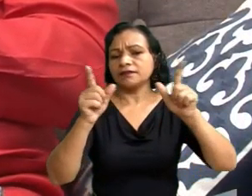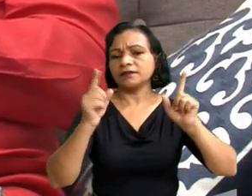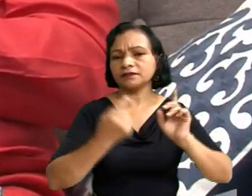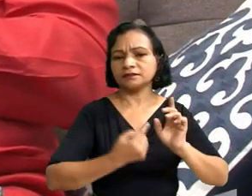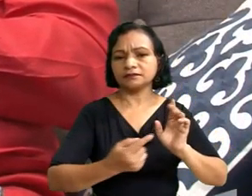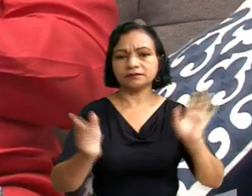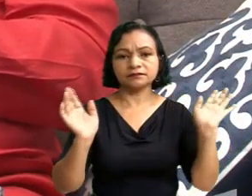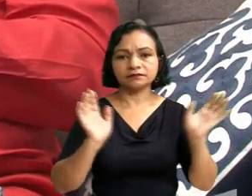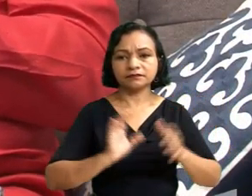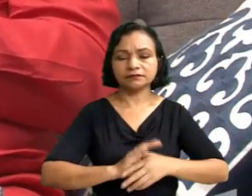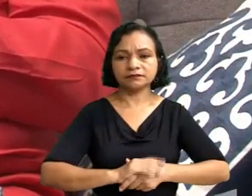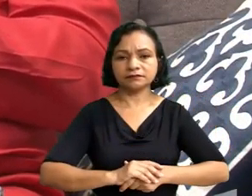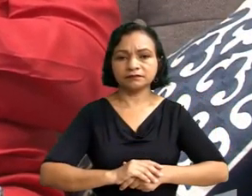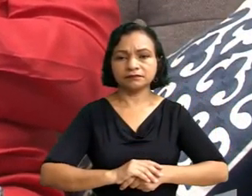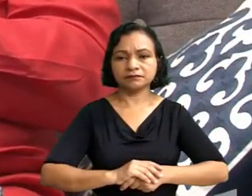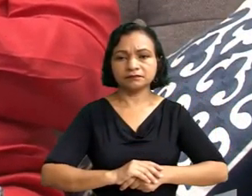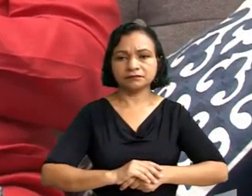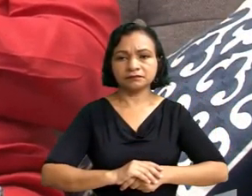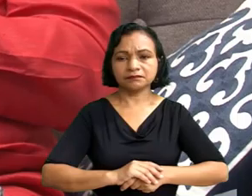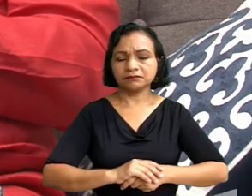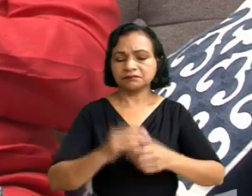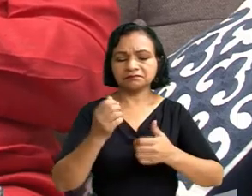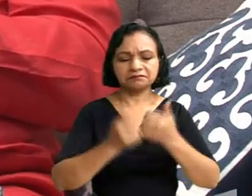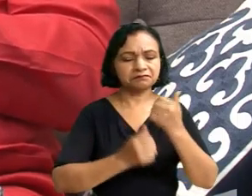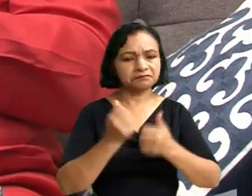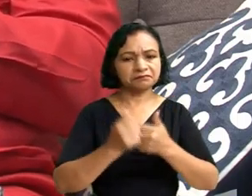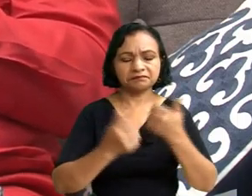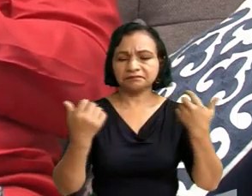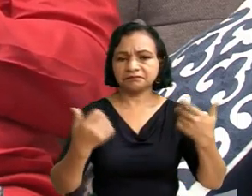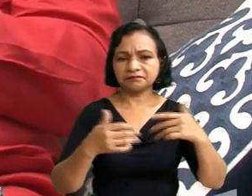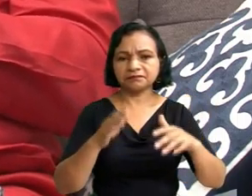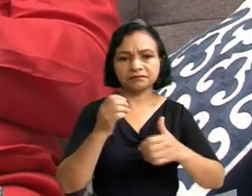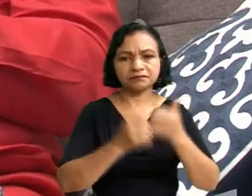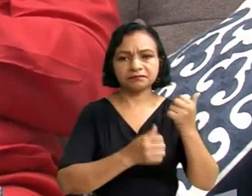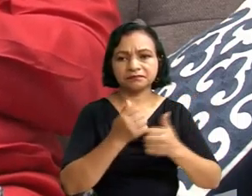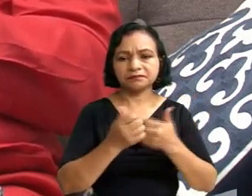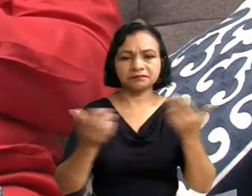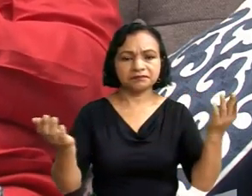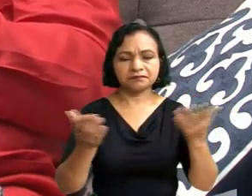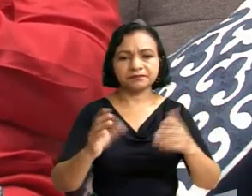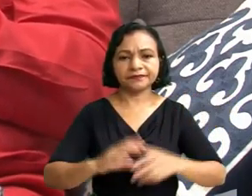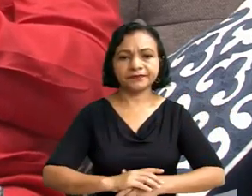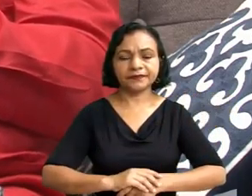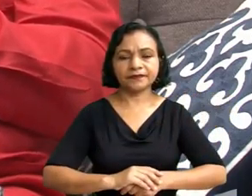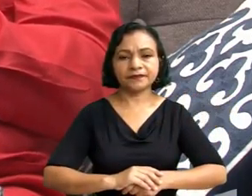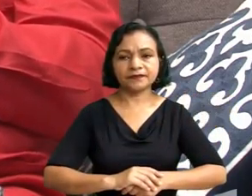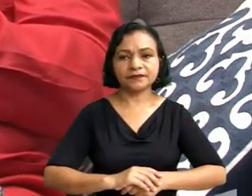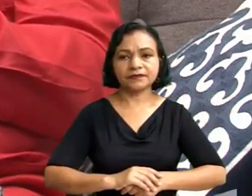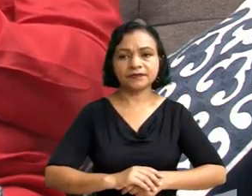por aquí x delito común delito penal